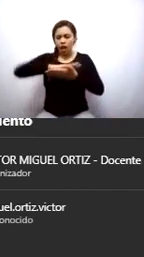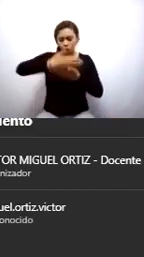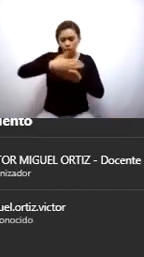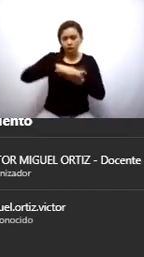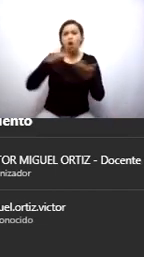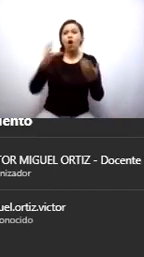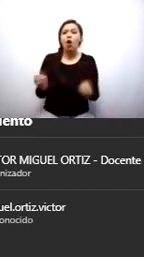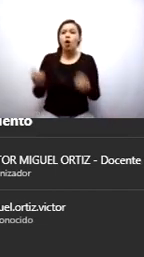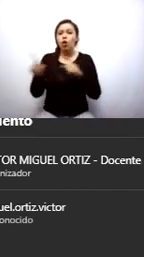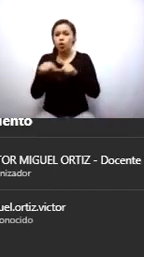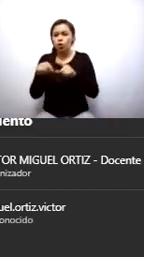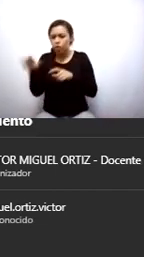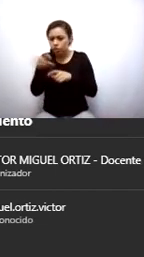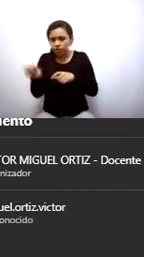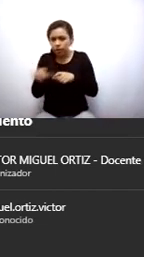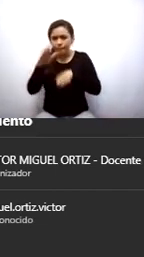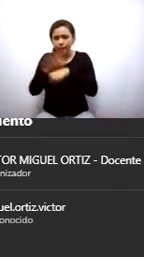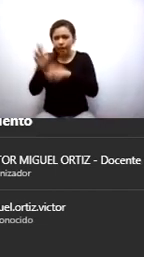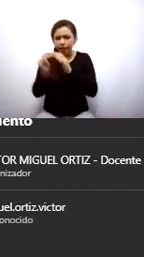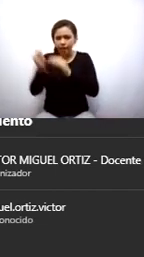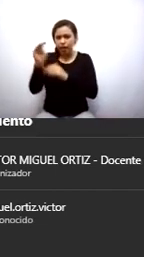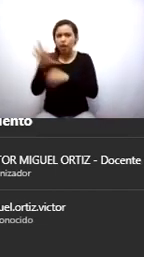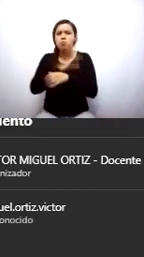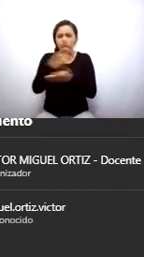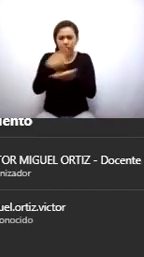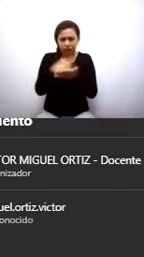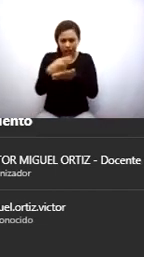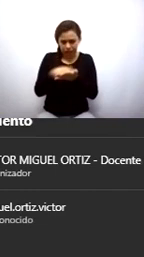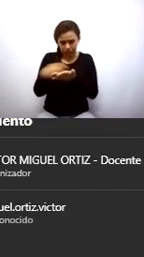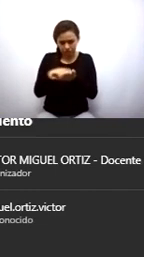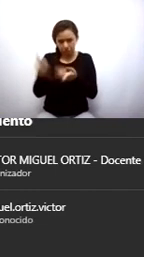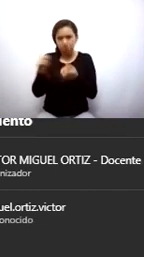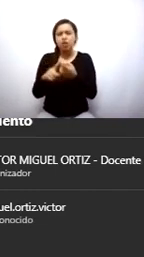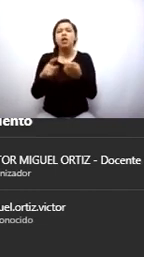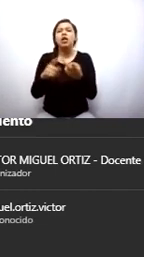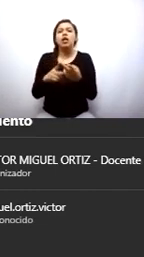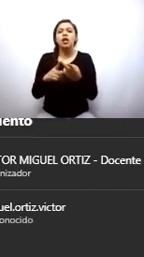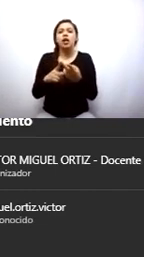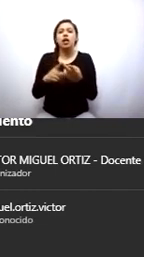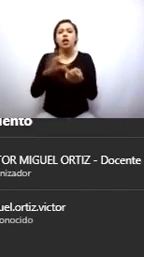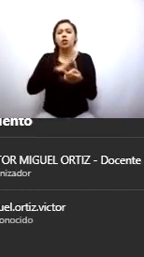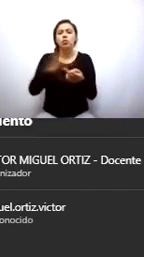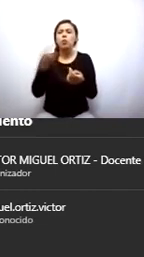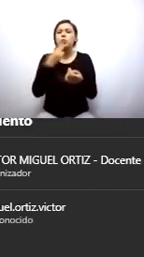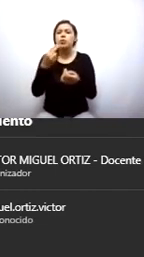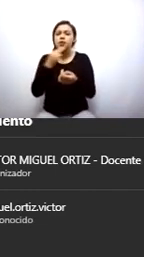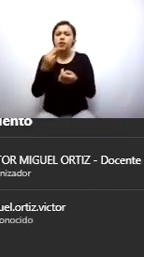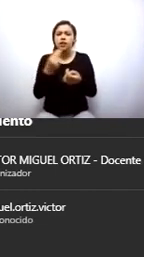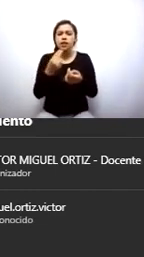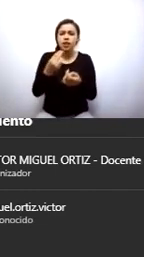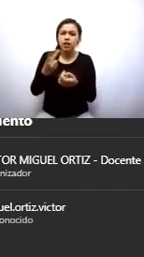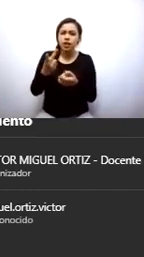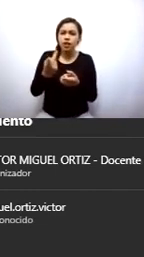digamos, un poquito más avanzado, pues puedes escribir, puedes hacer uso de los